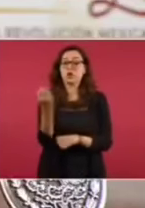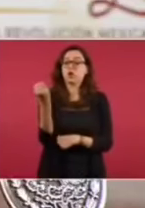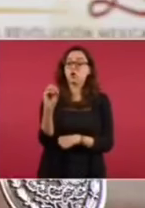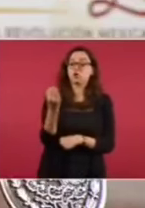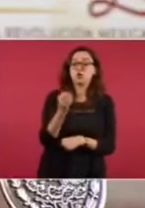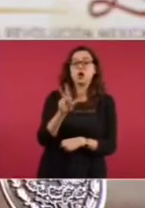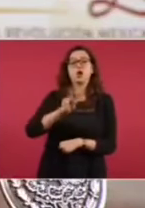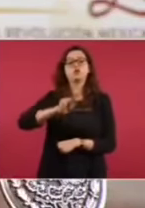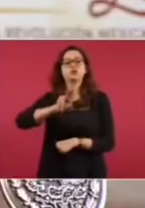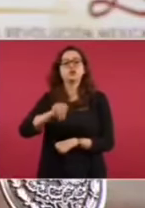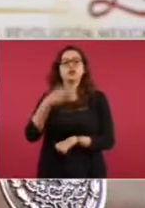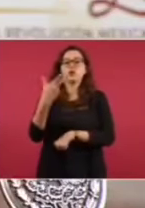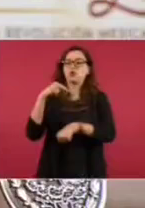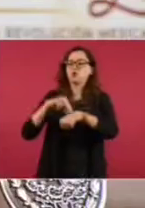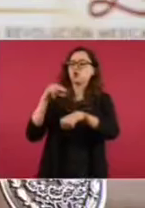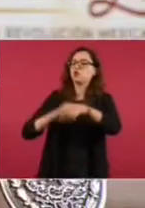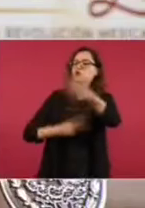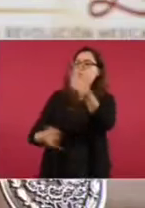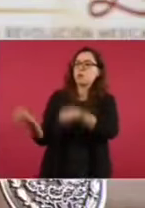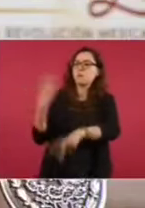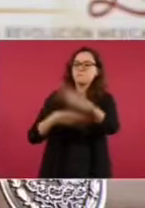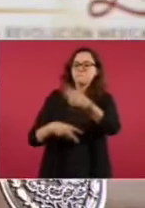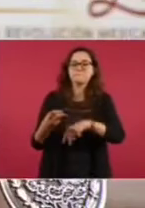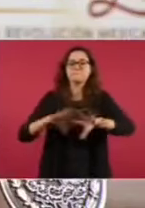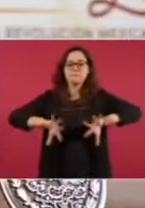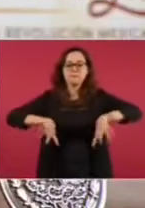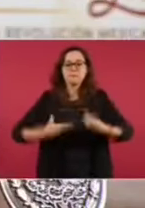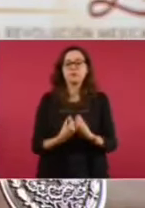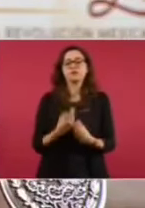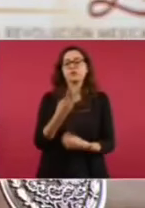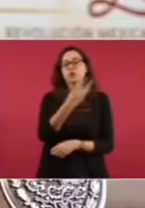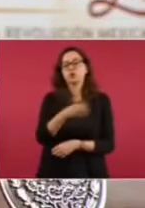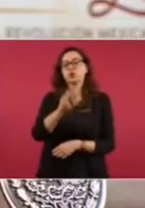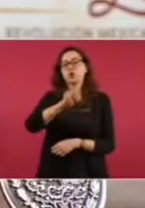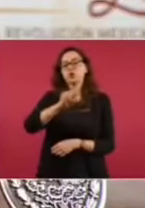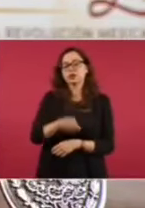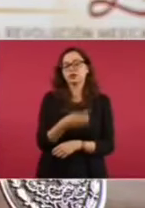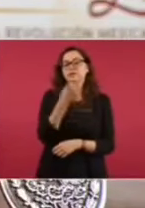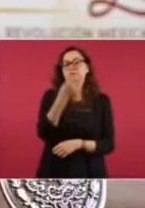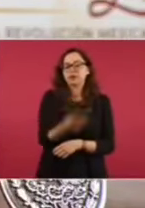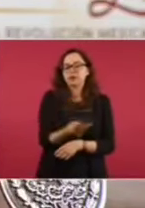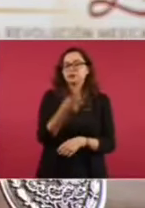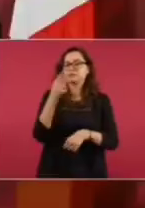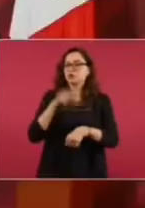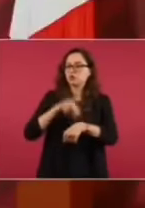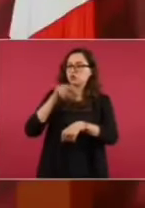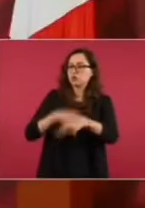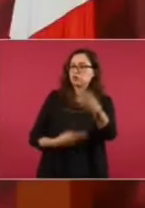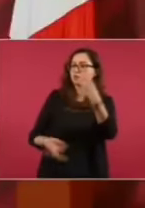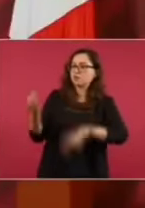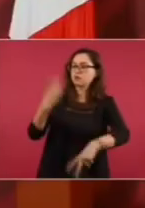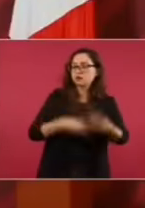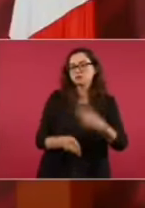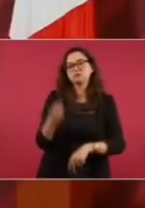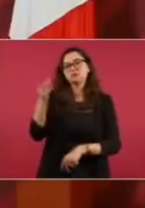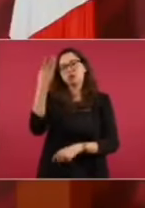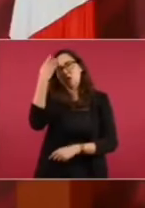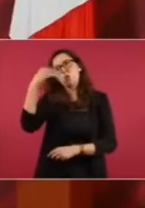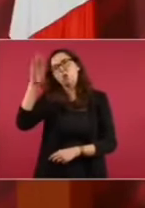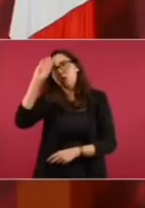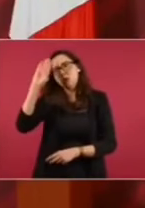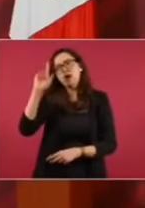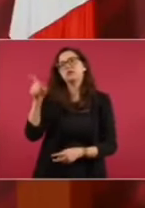a un total de 436. Agradecer al Ministerio de Salud y a la Agencia de Servicios de Salud de